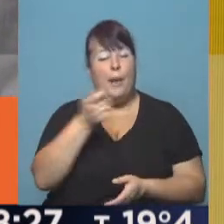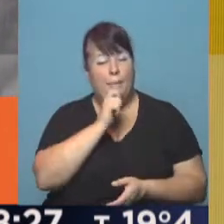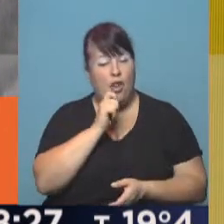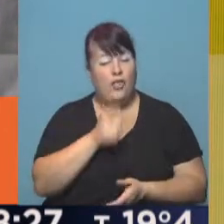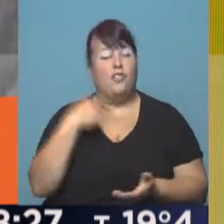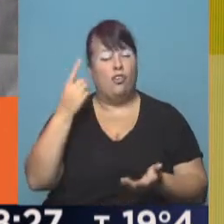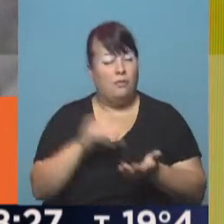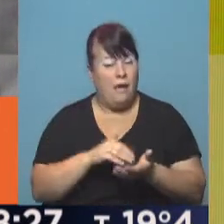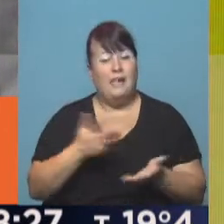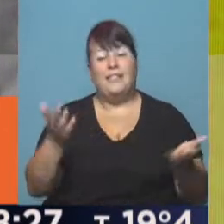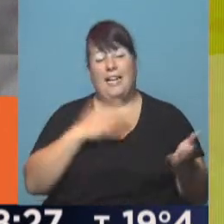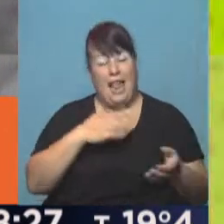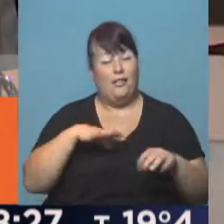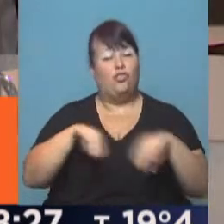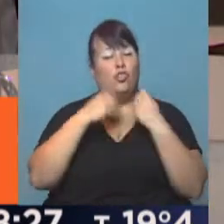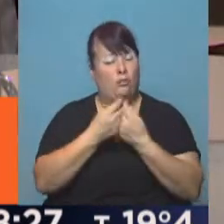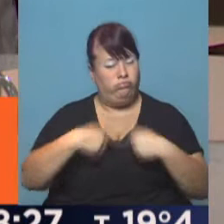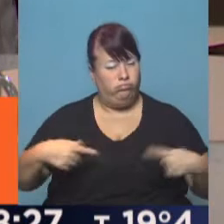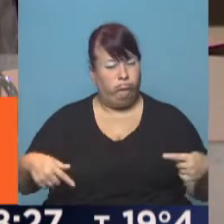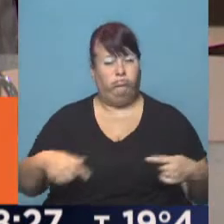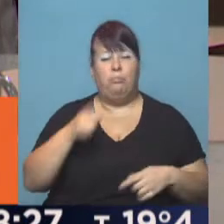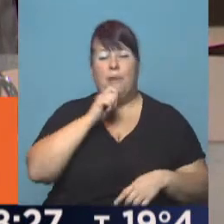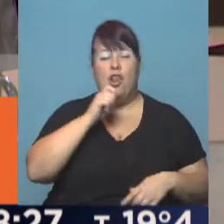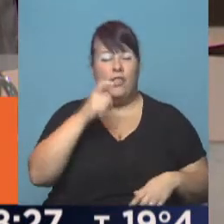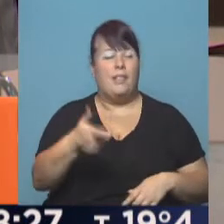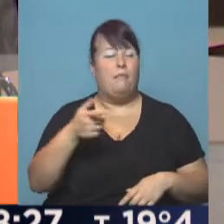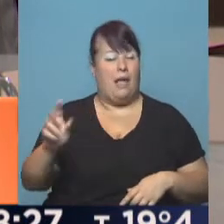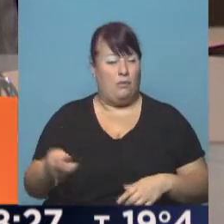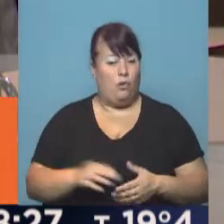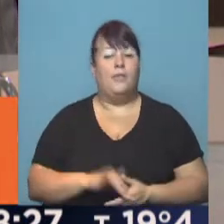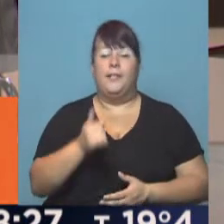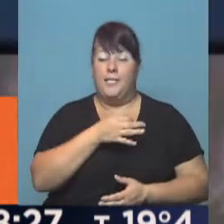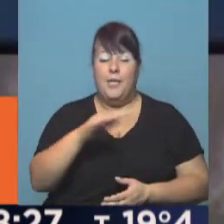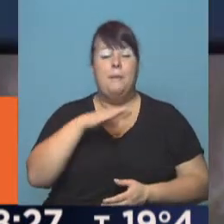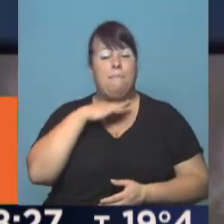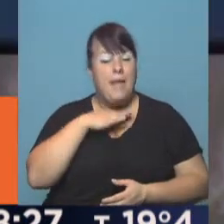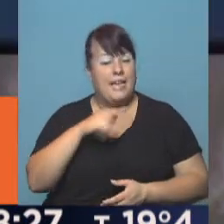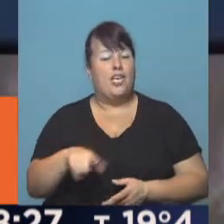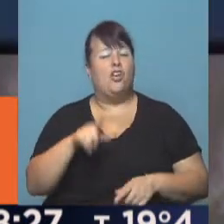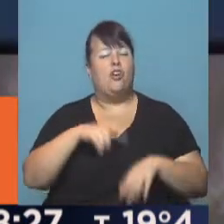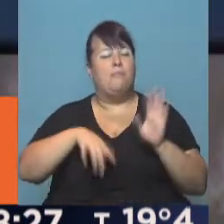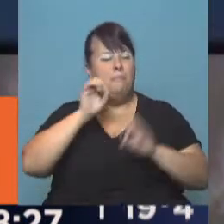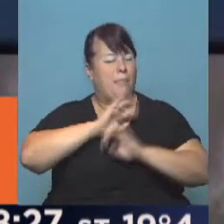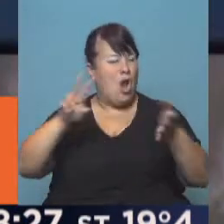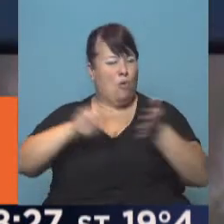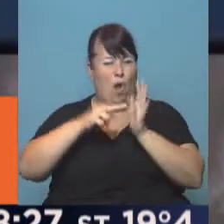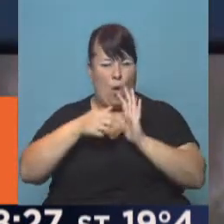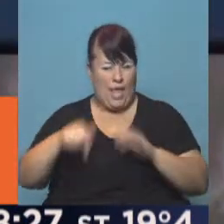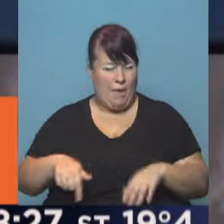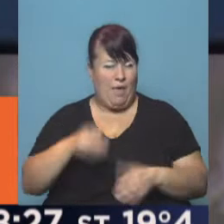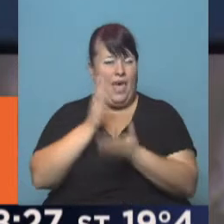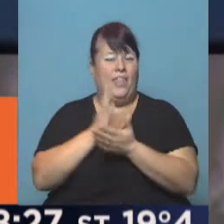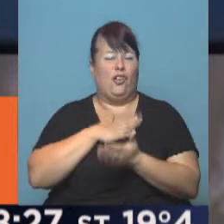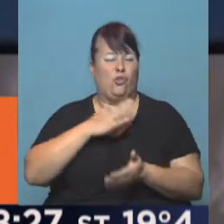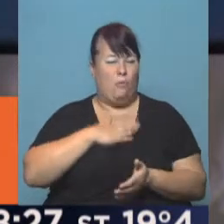de un nuevo colega. Lamentablemente ya son varios los periodistas asesinados. Así es, México atraviesa por una de las peores crisis de